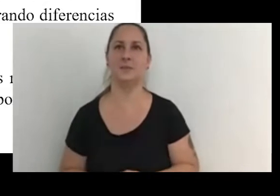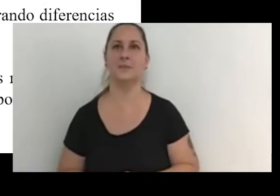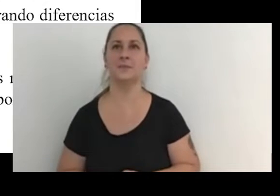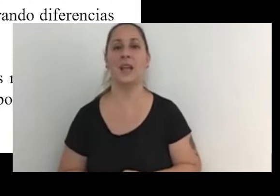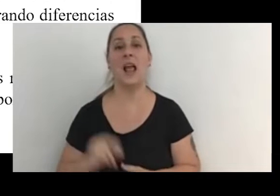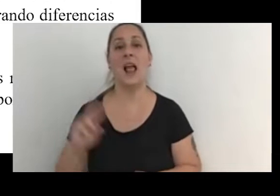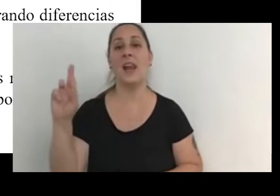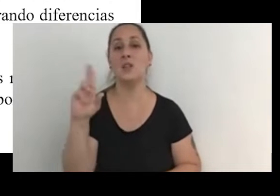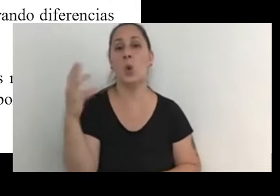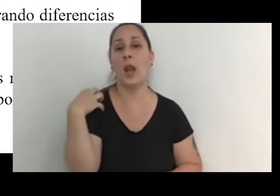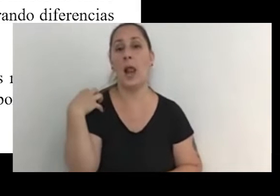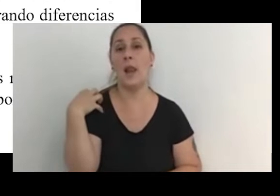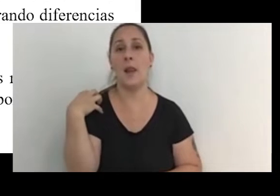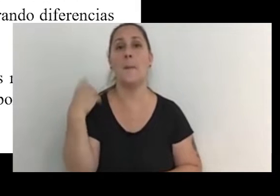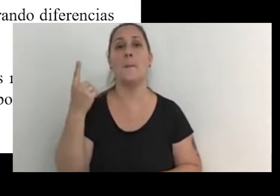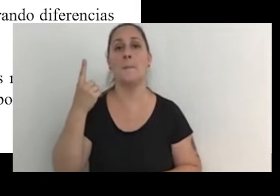general